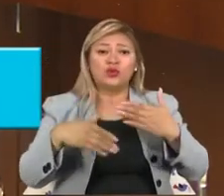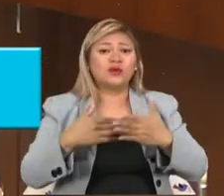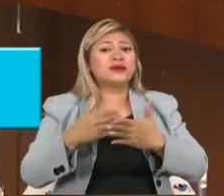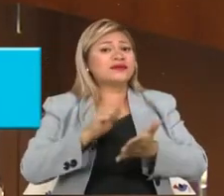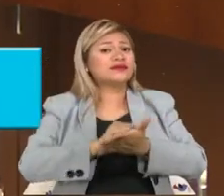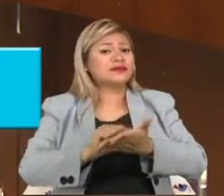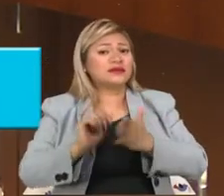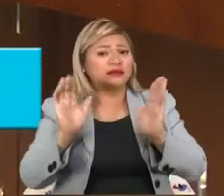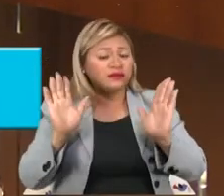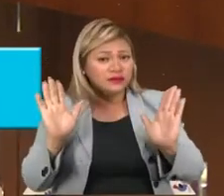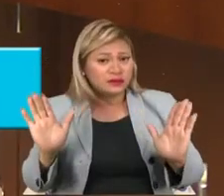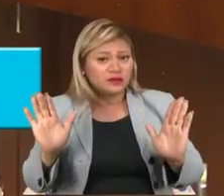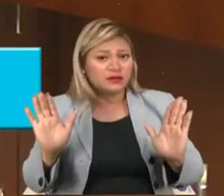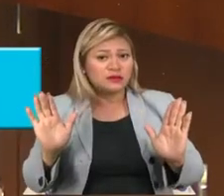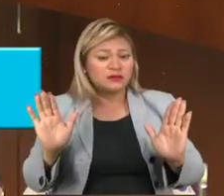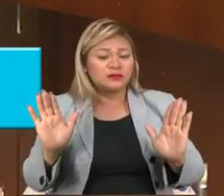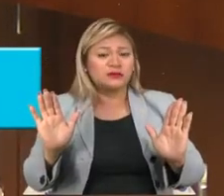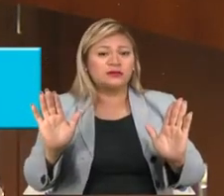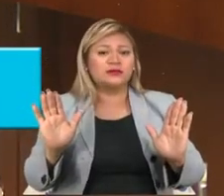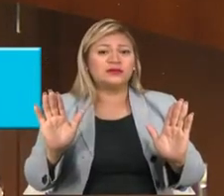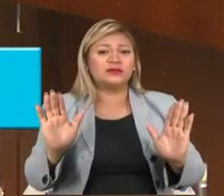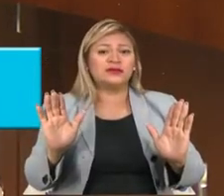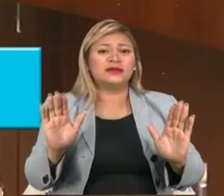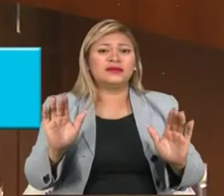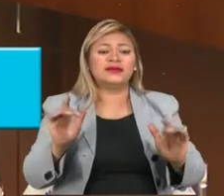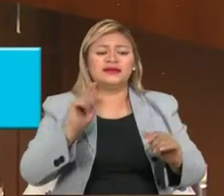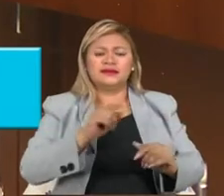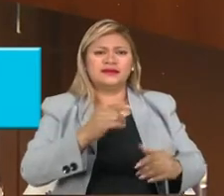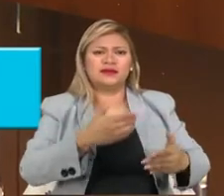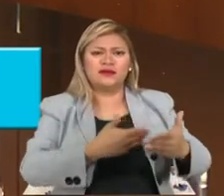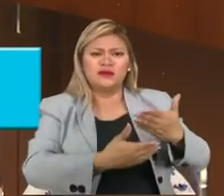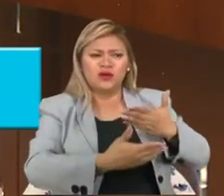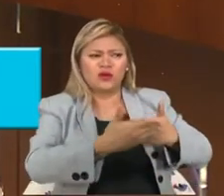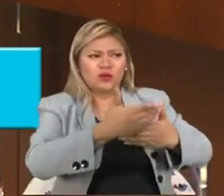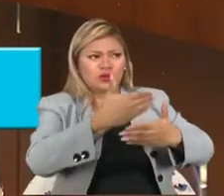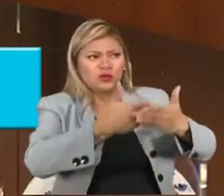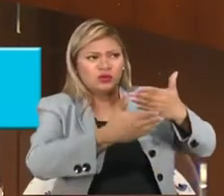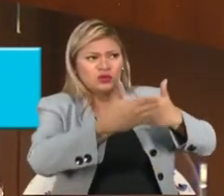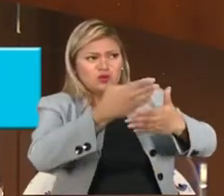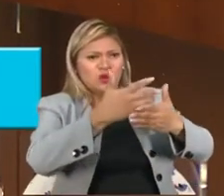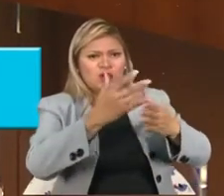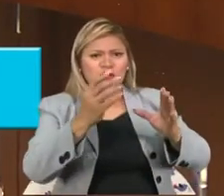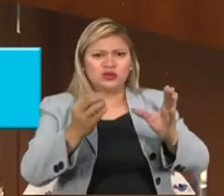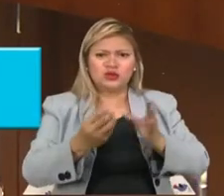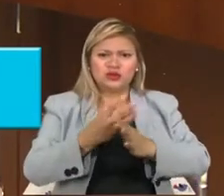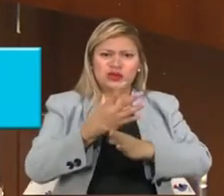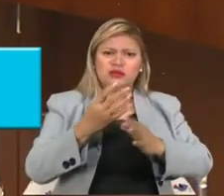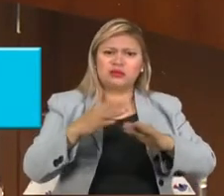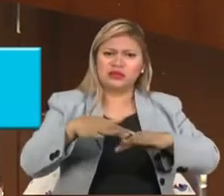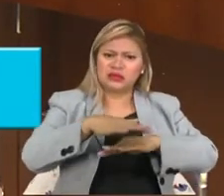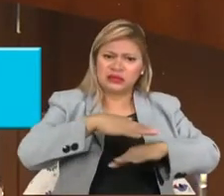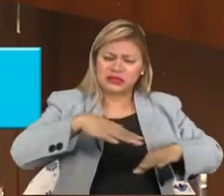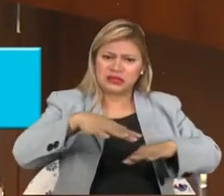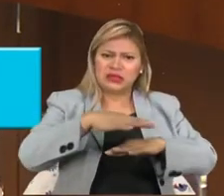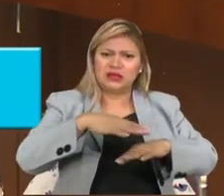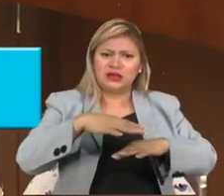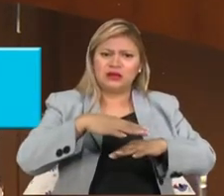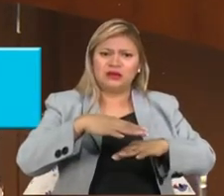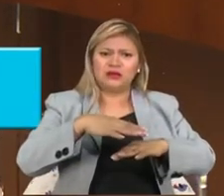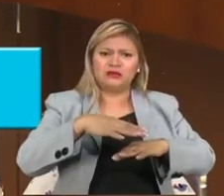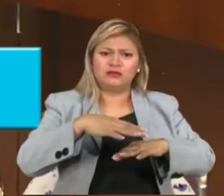Miguelito con respecto a la construcción y remodelación del complejo